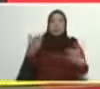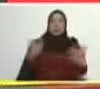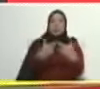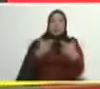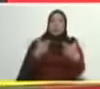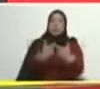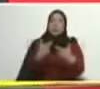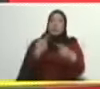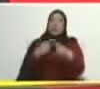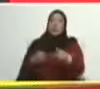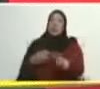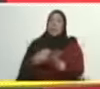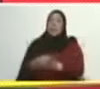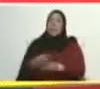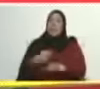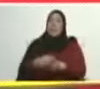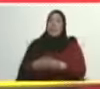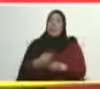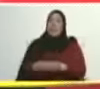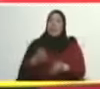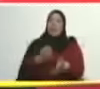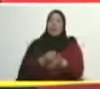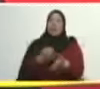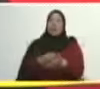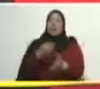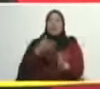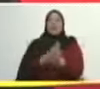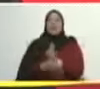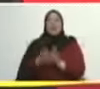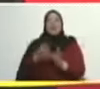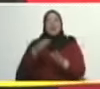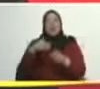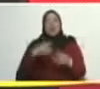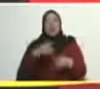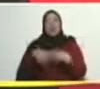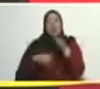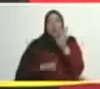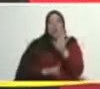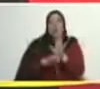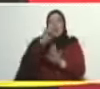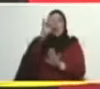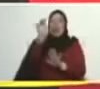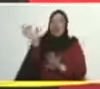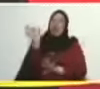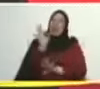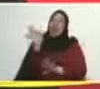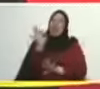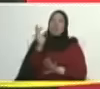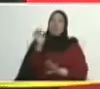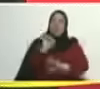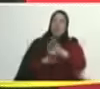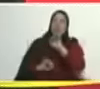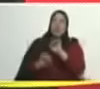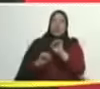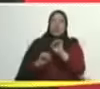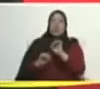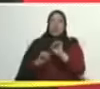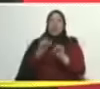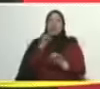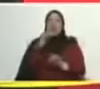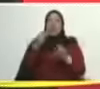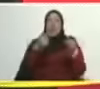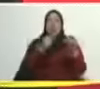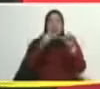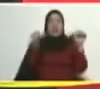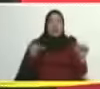de desestabilización serán puertas de salida para restablecer lo que es su inevitable declinación